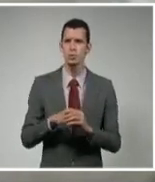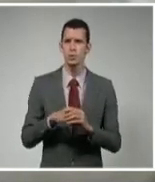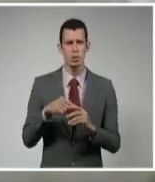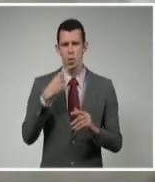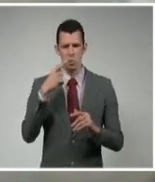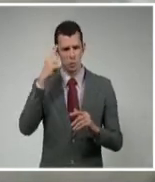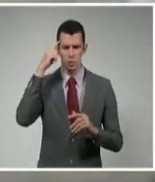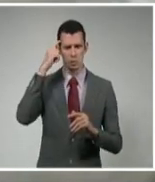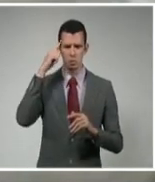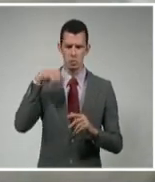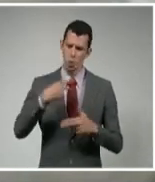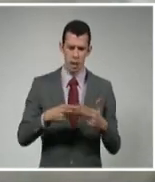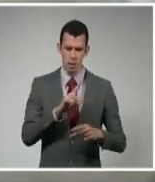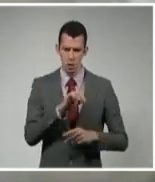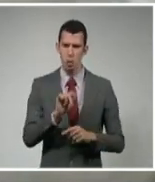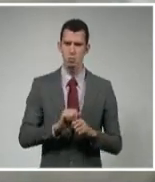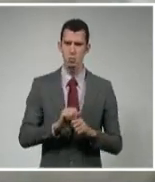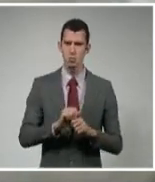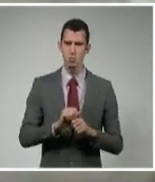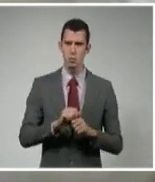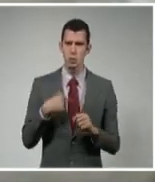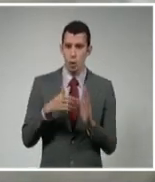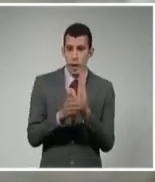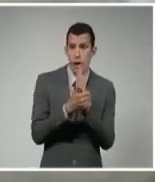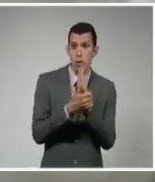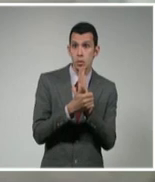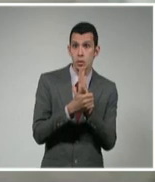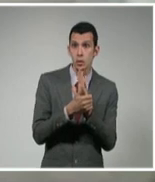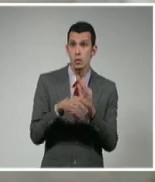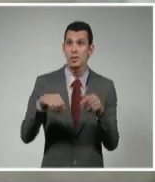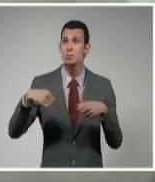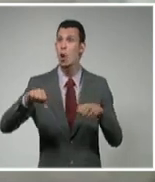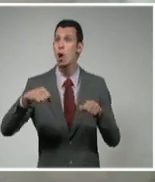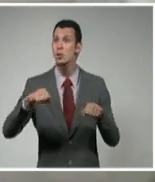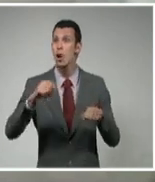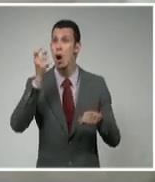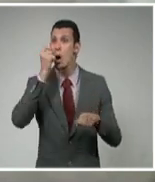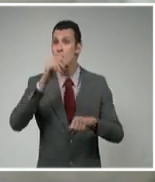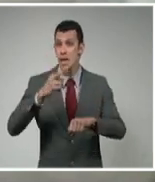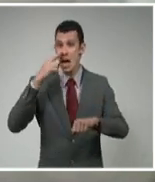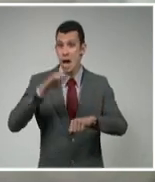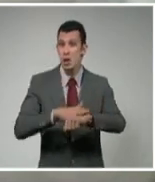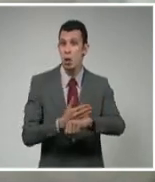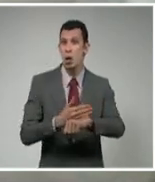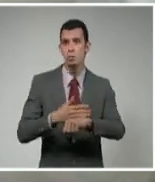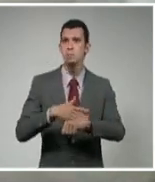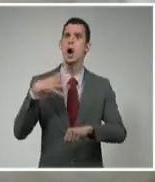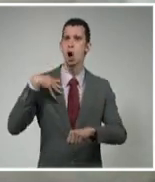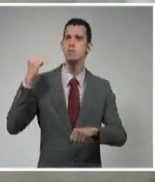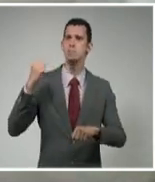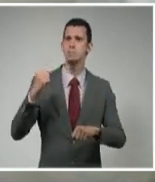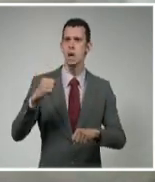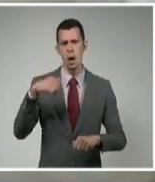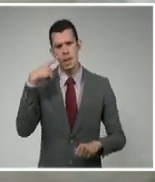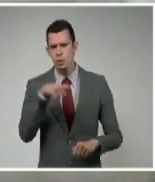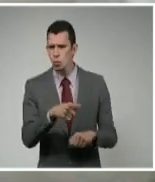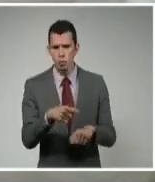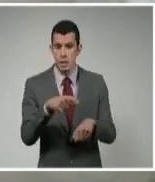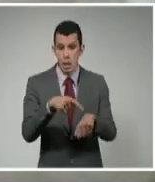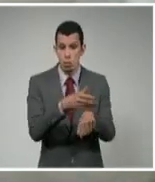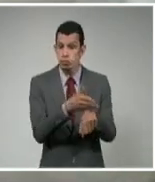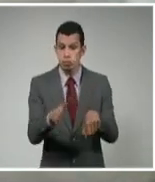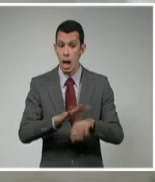dijo, y me dijo, no, mira, tú te has pasado el tiempo, nada más lo que te espera, lo que te queda es el día del domingo nada